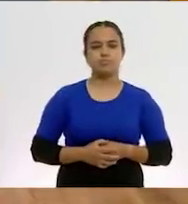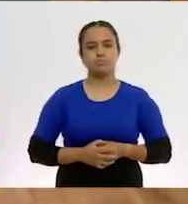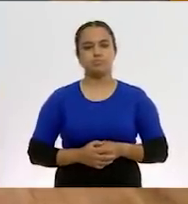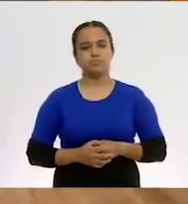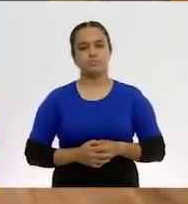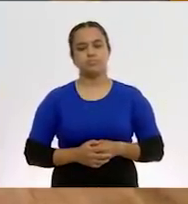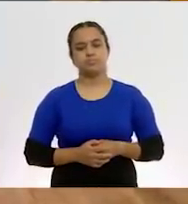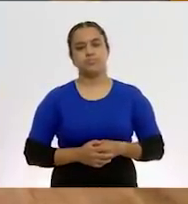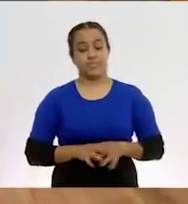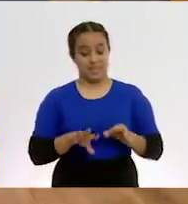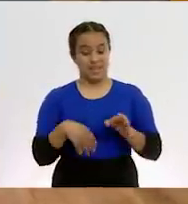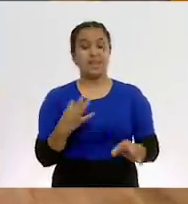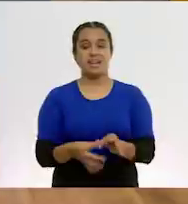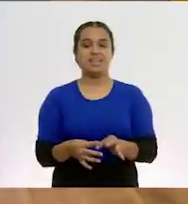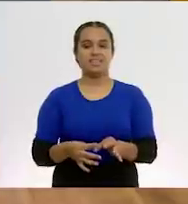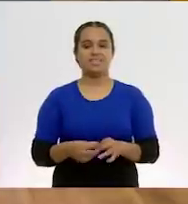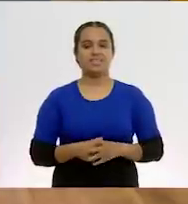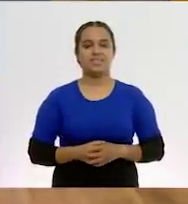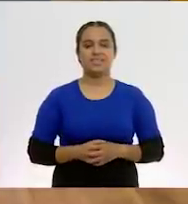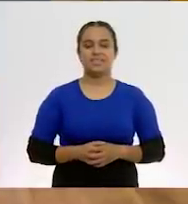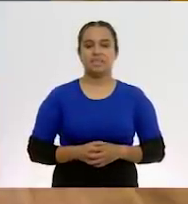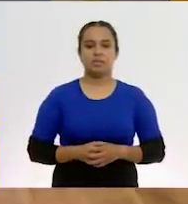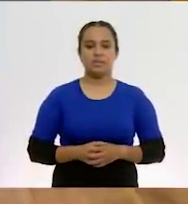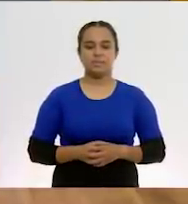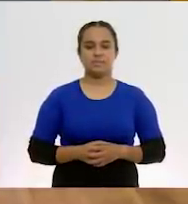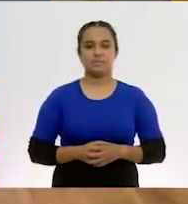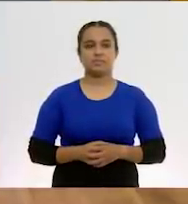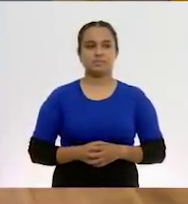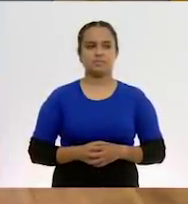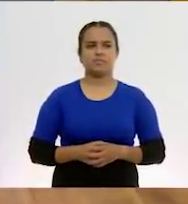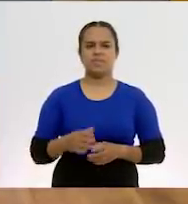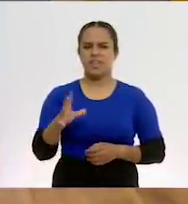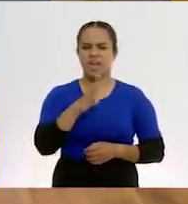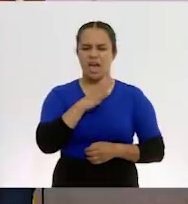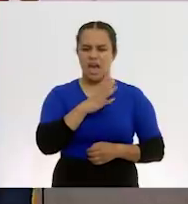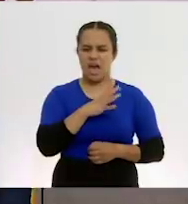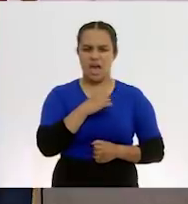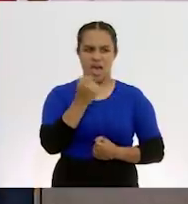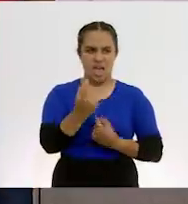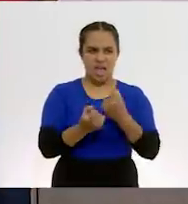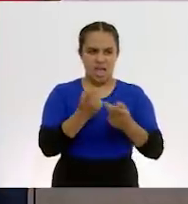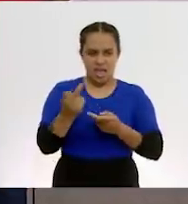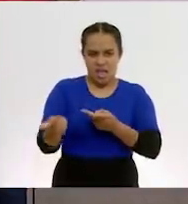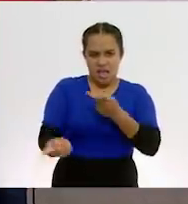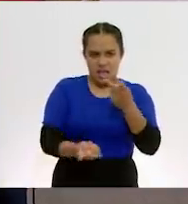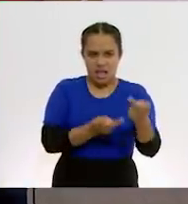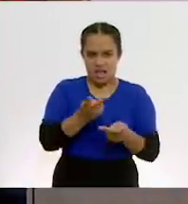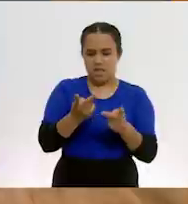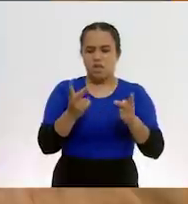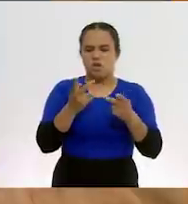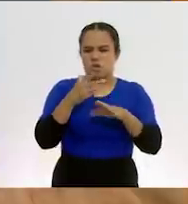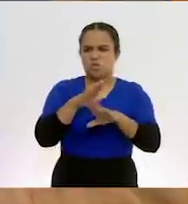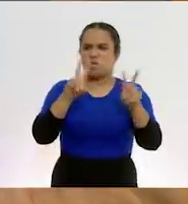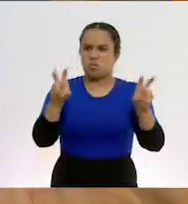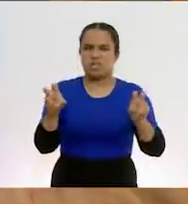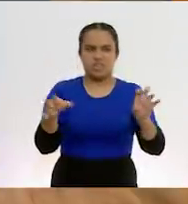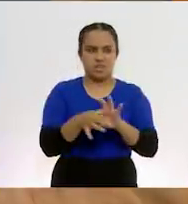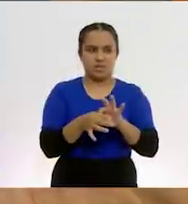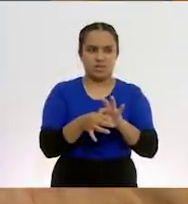Visto. Ok. Creo que tenemos por ahí algunas preguntas referente a este tema. Vamos a